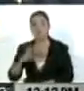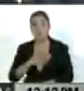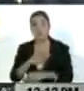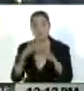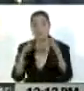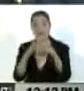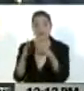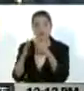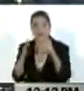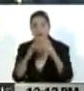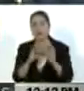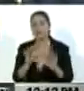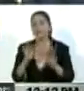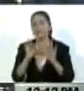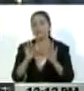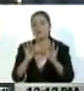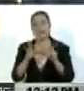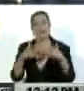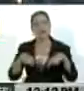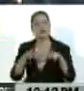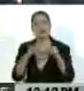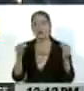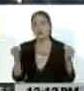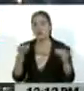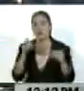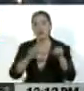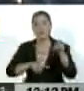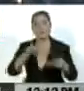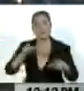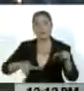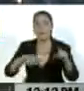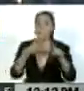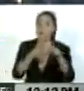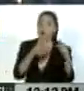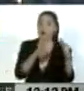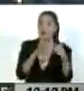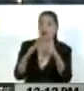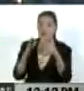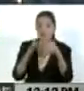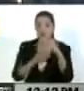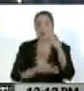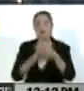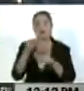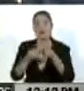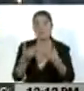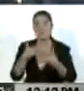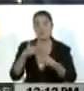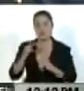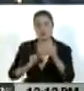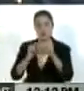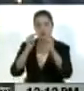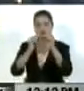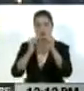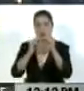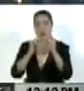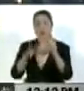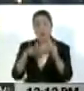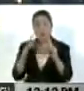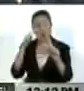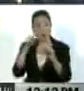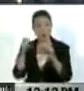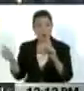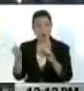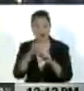destinado para la clase media, así como las viviendas que son realizadas en autoconstrucción, para lograr una meta